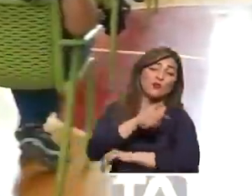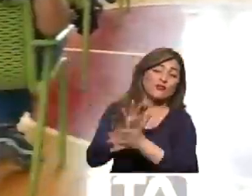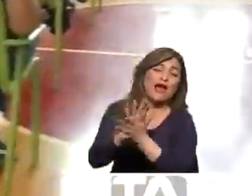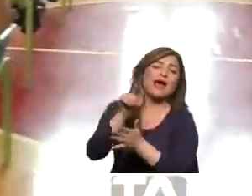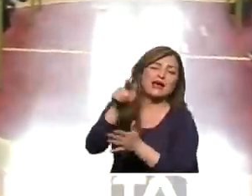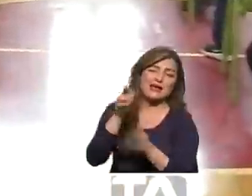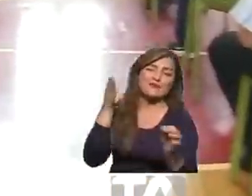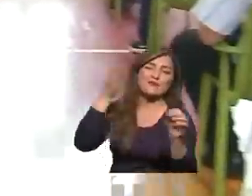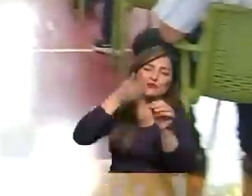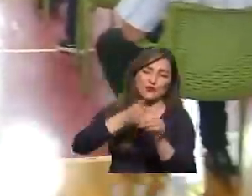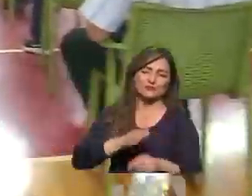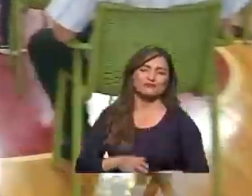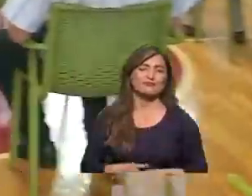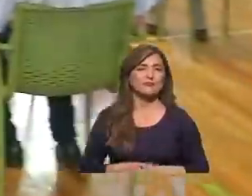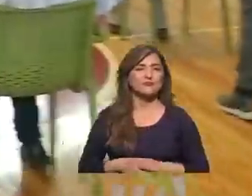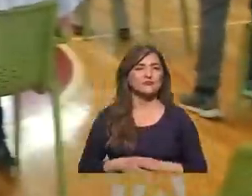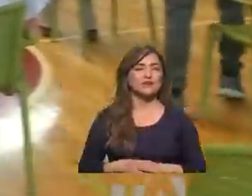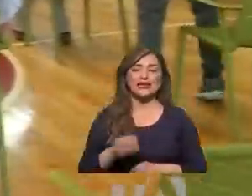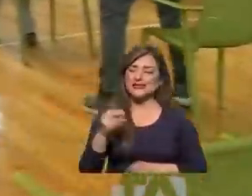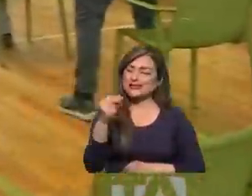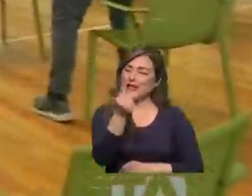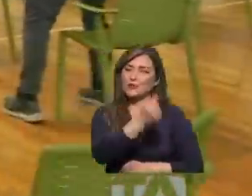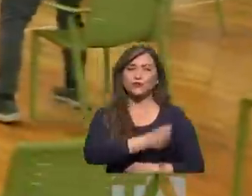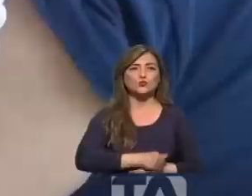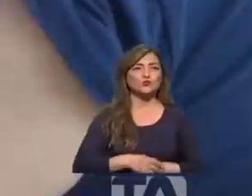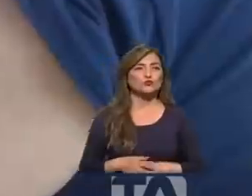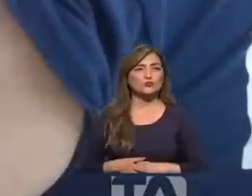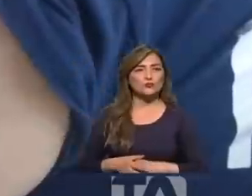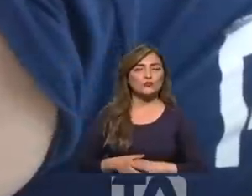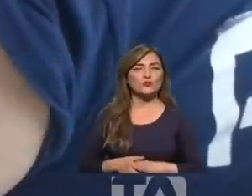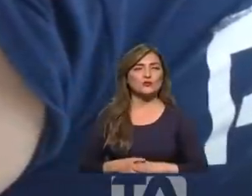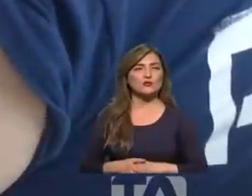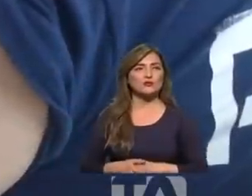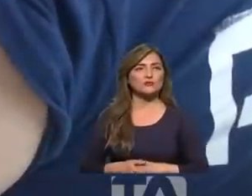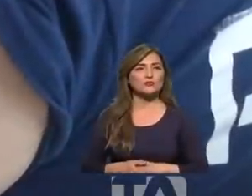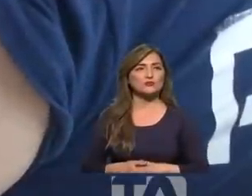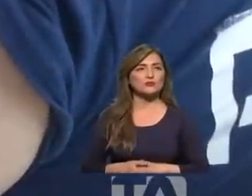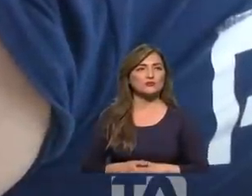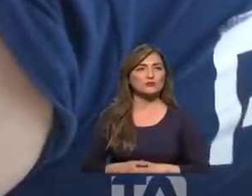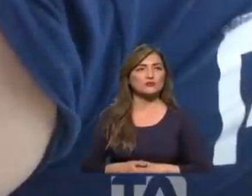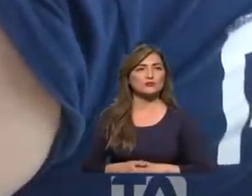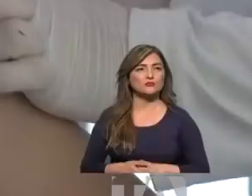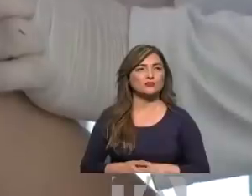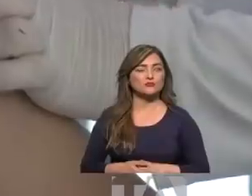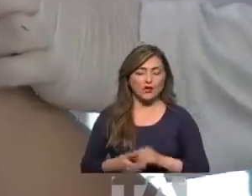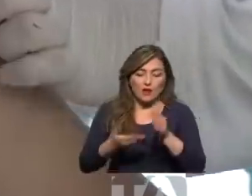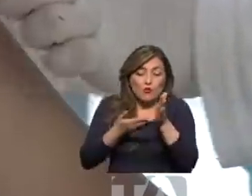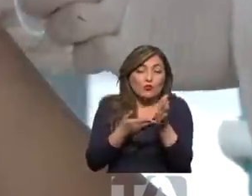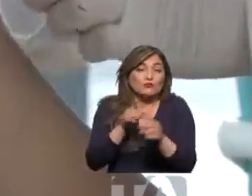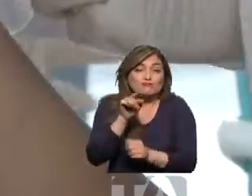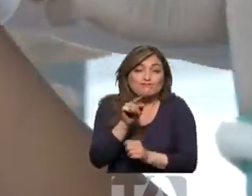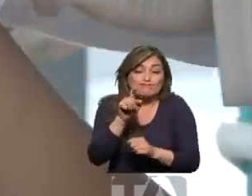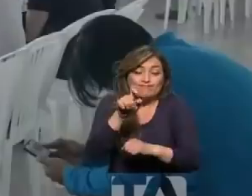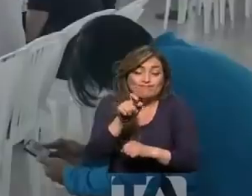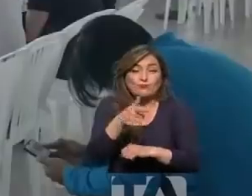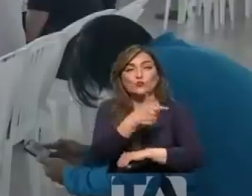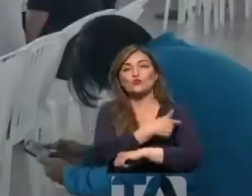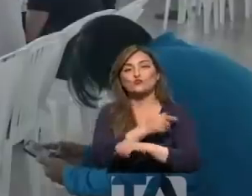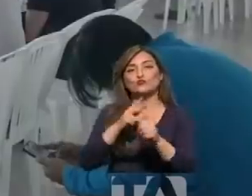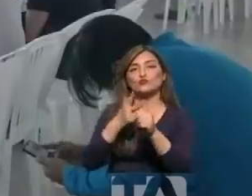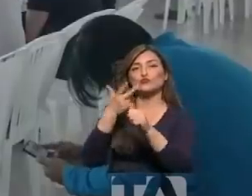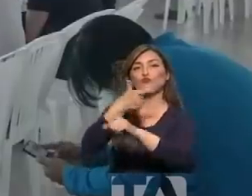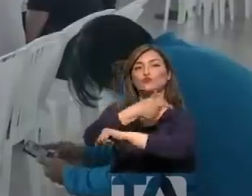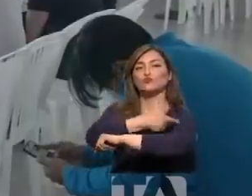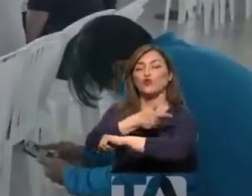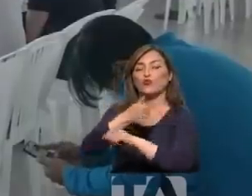posible, lo más rápido posible, y obviamente crean que si es que nosotros vemos la necesidad de que ustedes se tengan que vacunar con una tercera